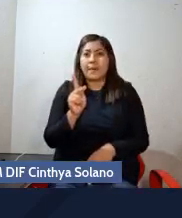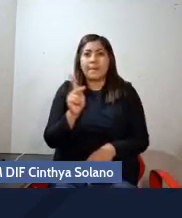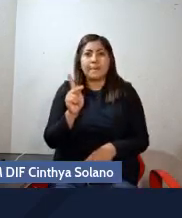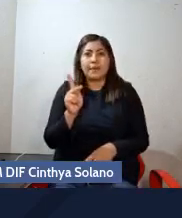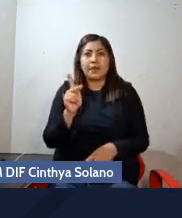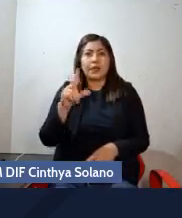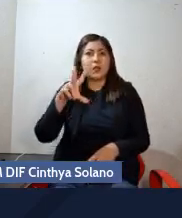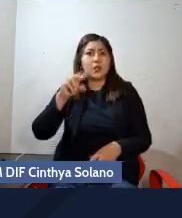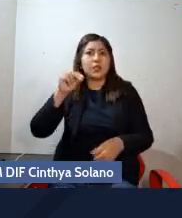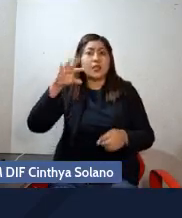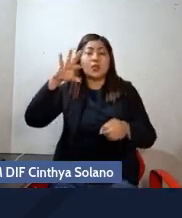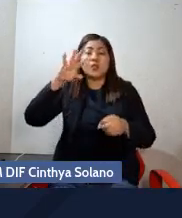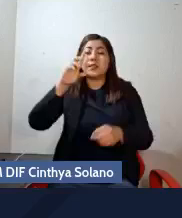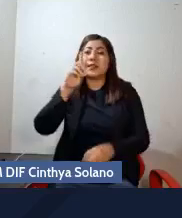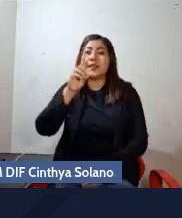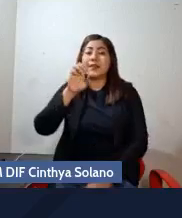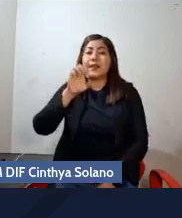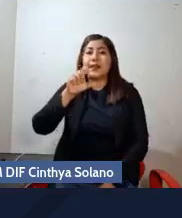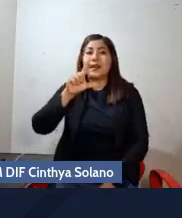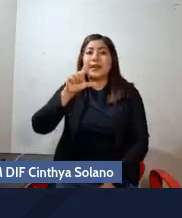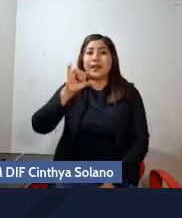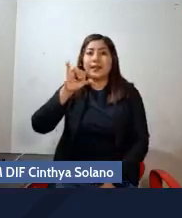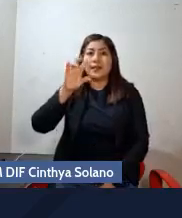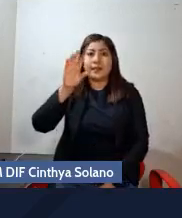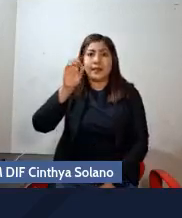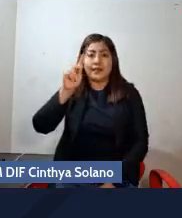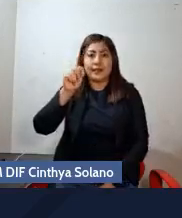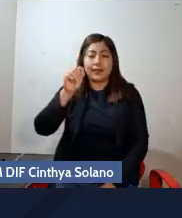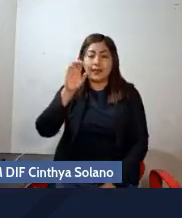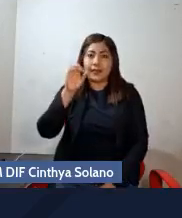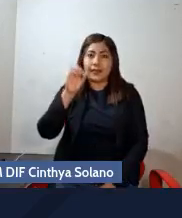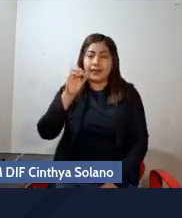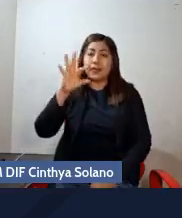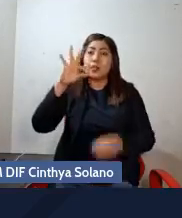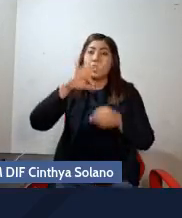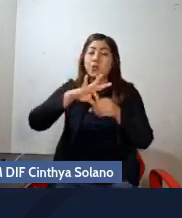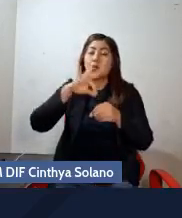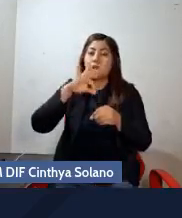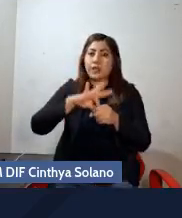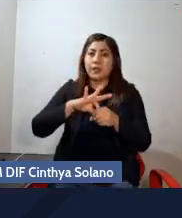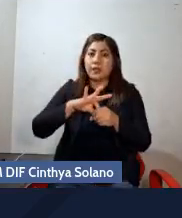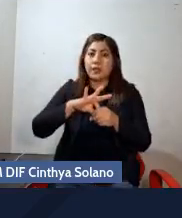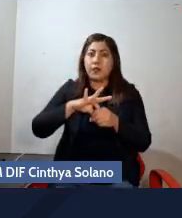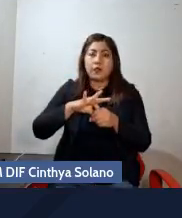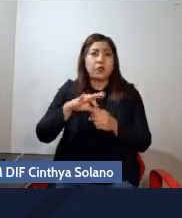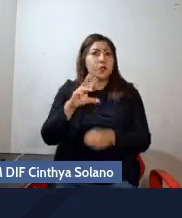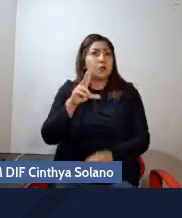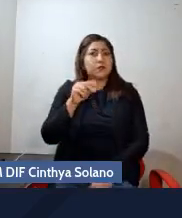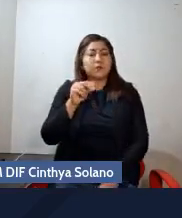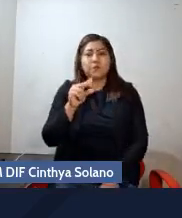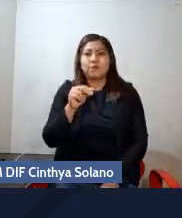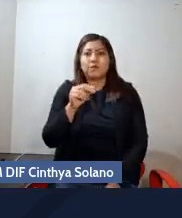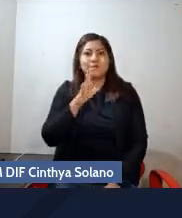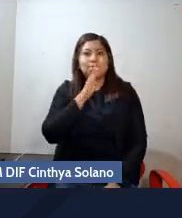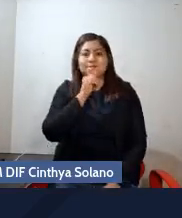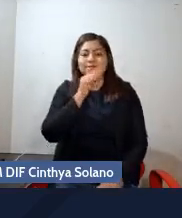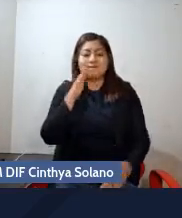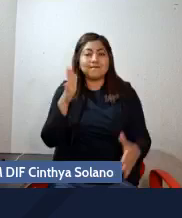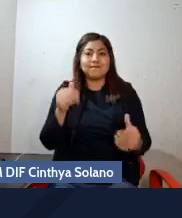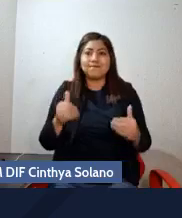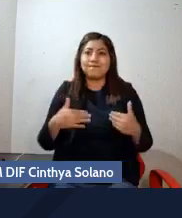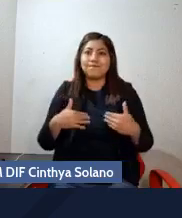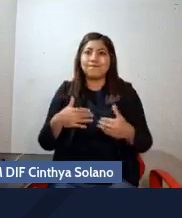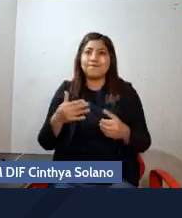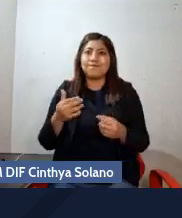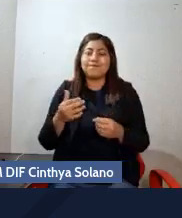Ley General en materia de delitos electorales no permite interpretación. La acción que se cometa